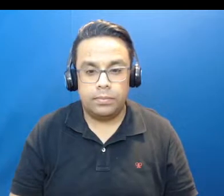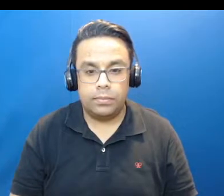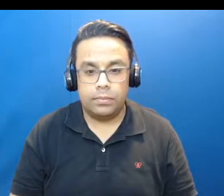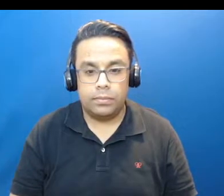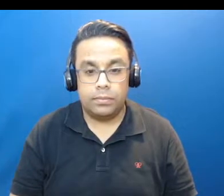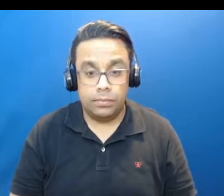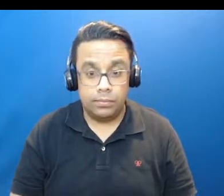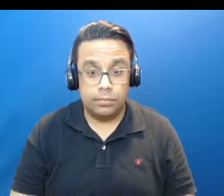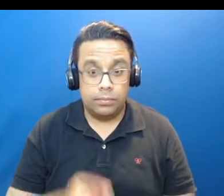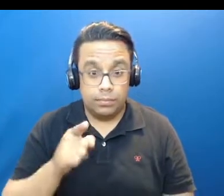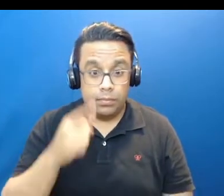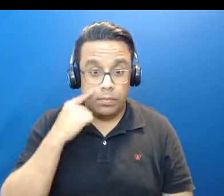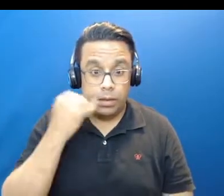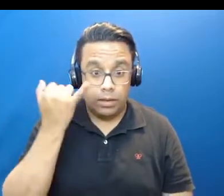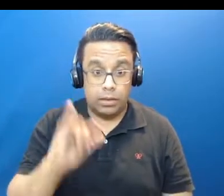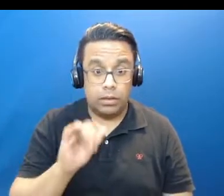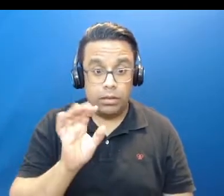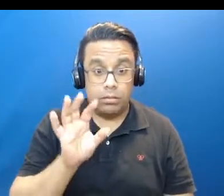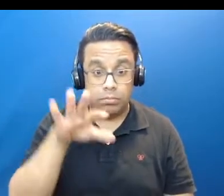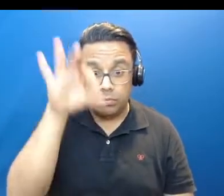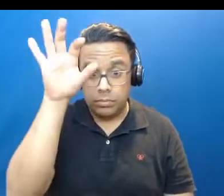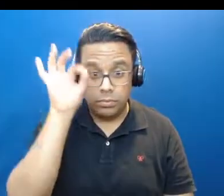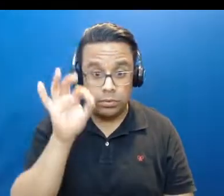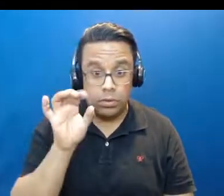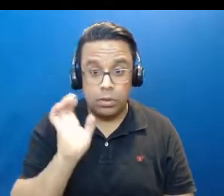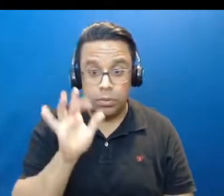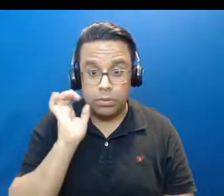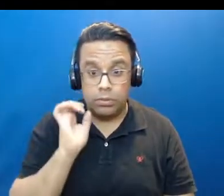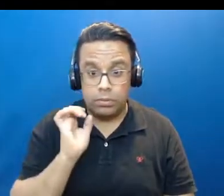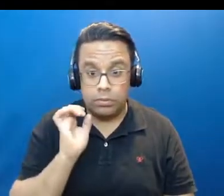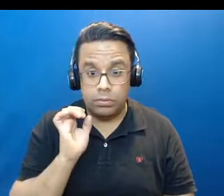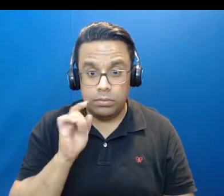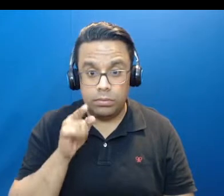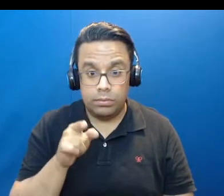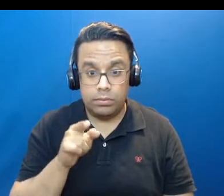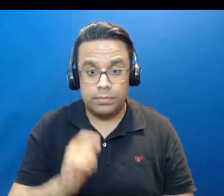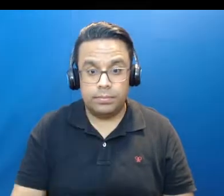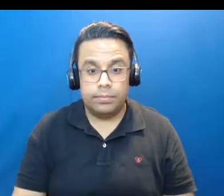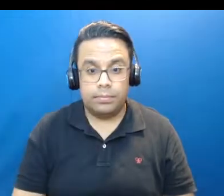Entonces ya tenemos acá varios estilos, voy a escoger cotas 2.